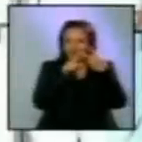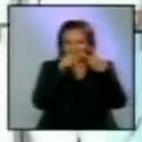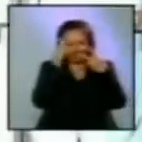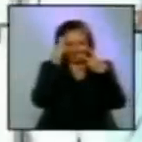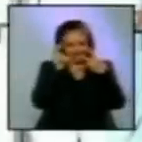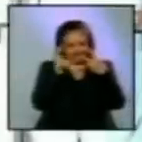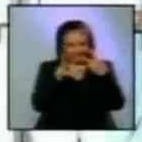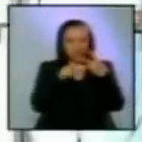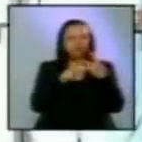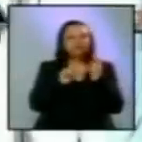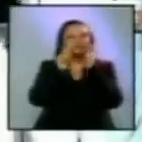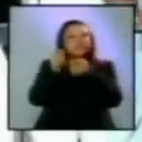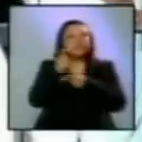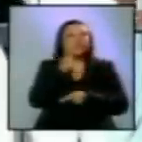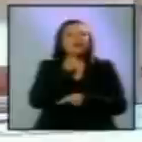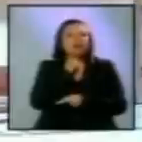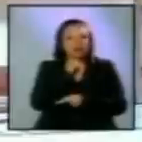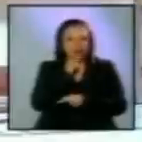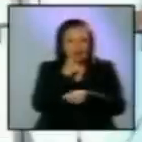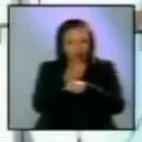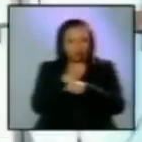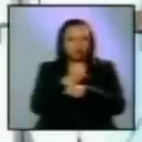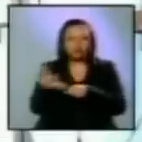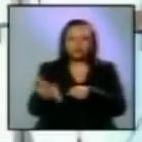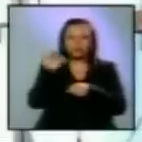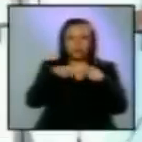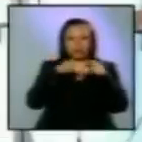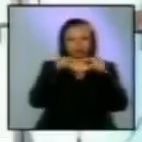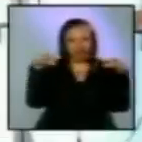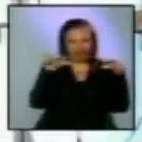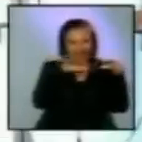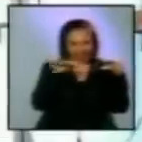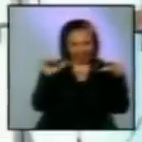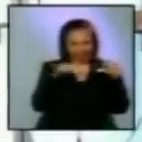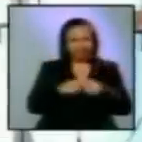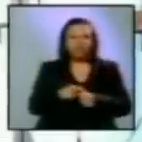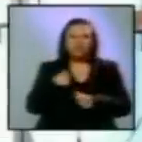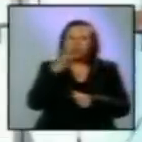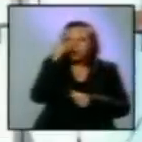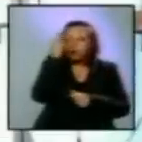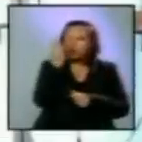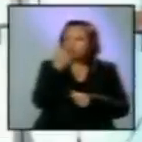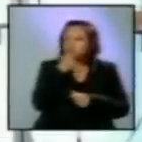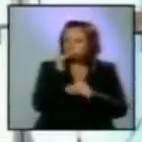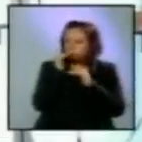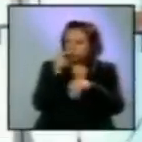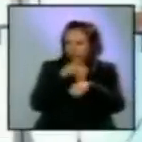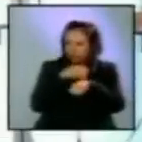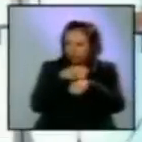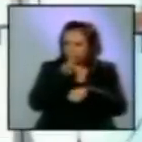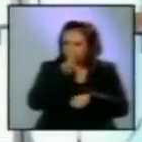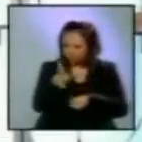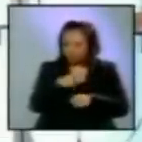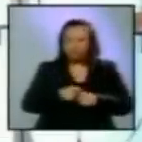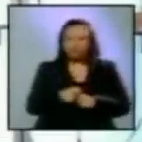ahora a Andrés Manuel López Obrador. Le voy a dar lectura y le quiero recordar, candidato, que tiene usted 2 minutos para responder.